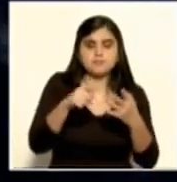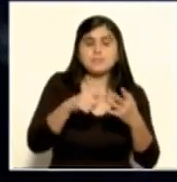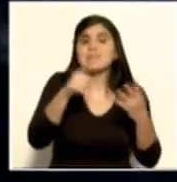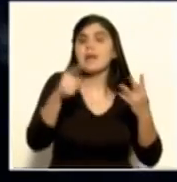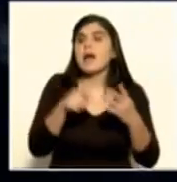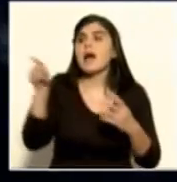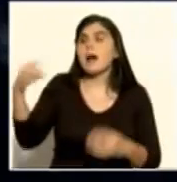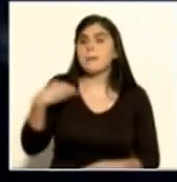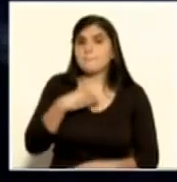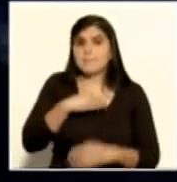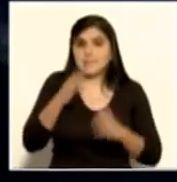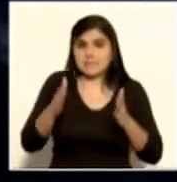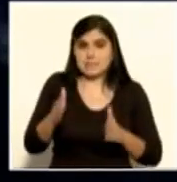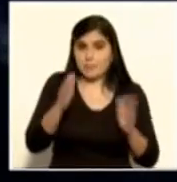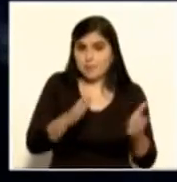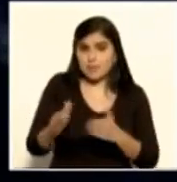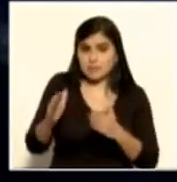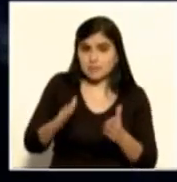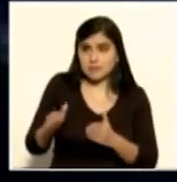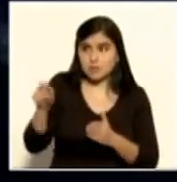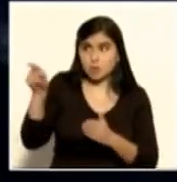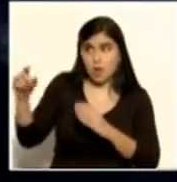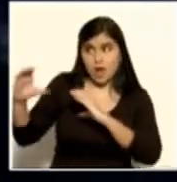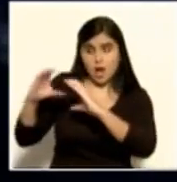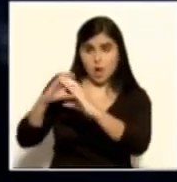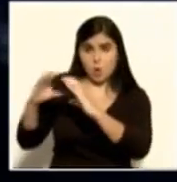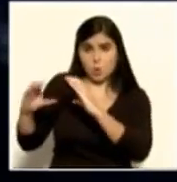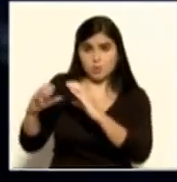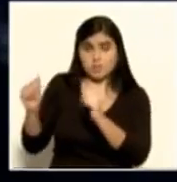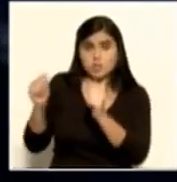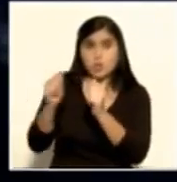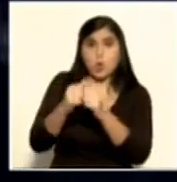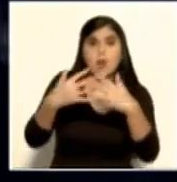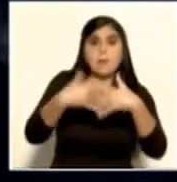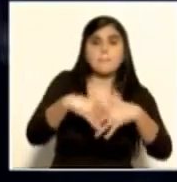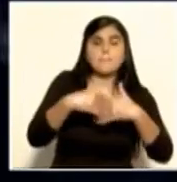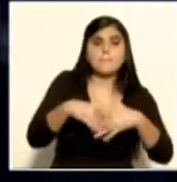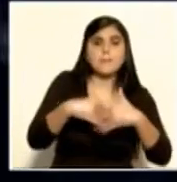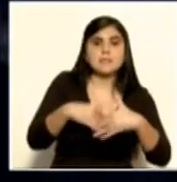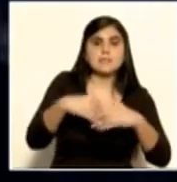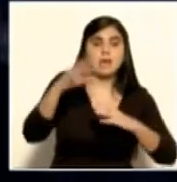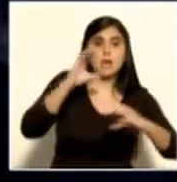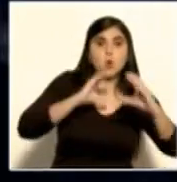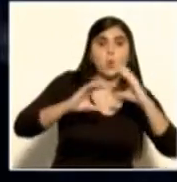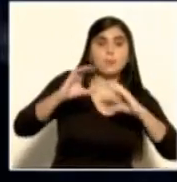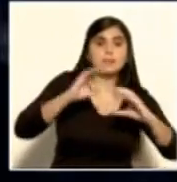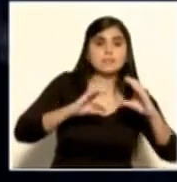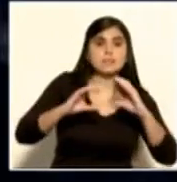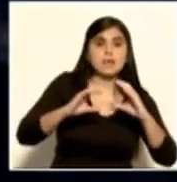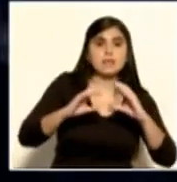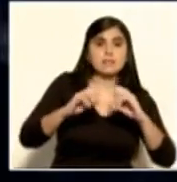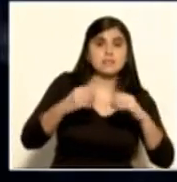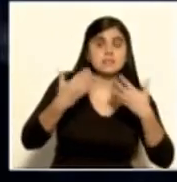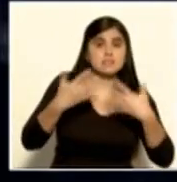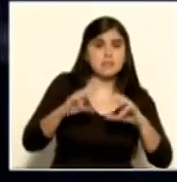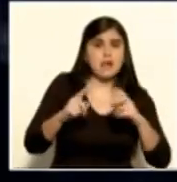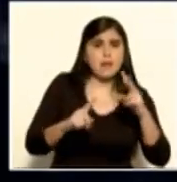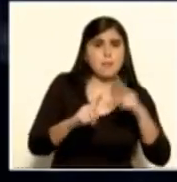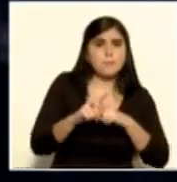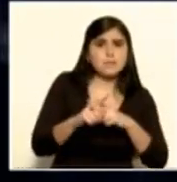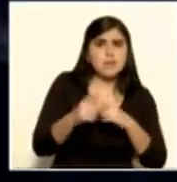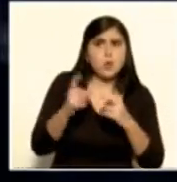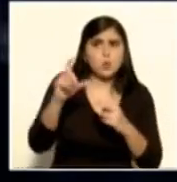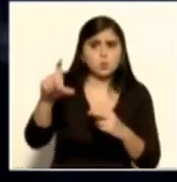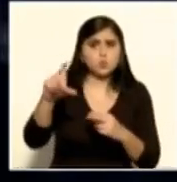si dentro de las conversaciones que tienen con el sector comercial existe alguna iniciativa por parte del gobierno para implementar, por ejemplo, un